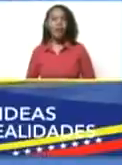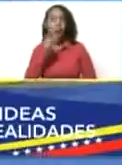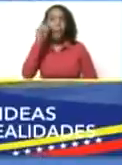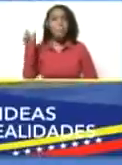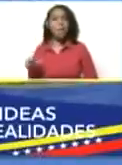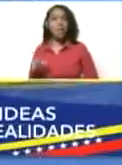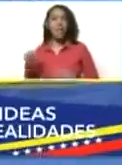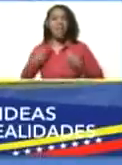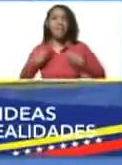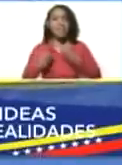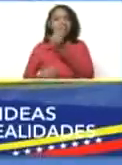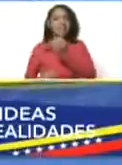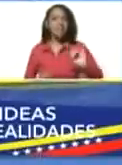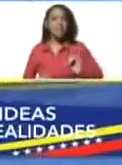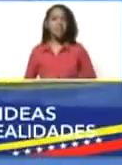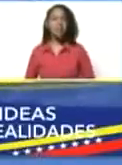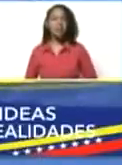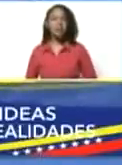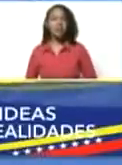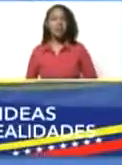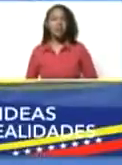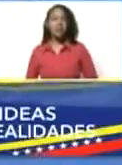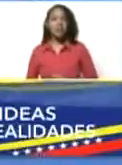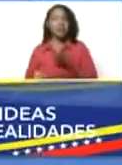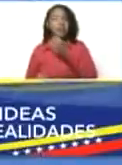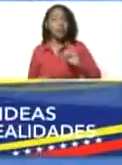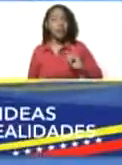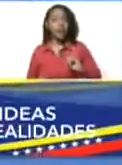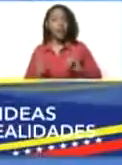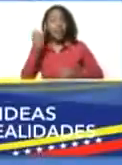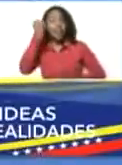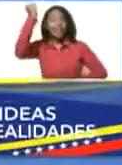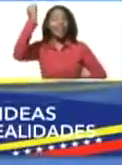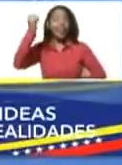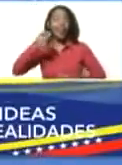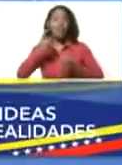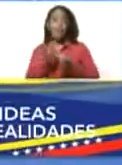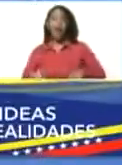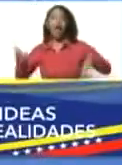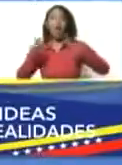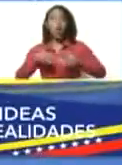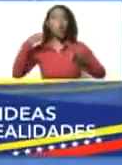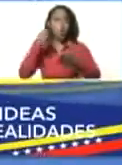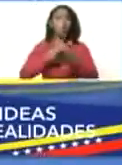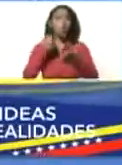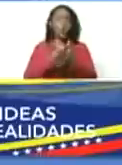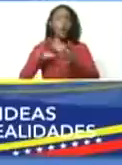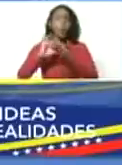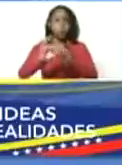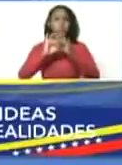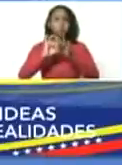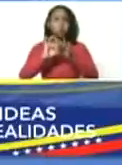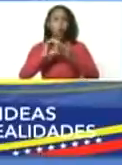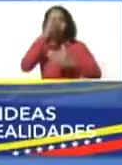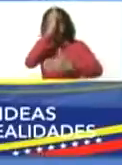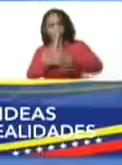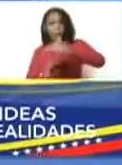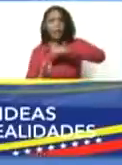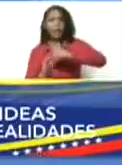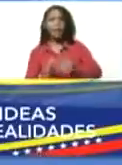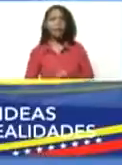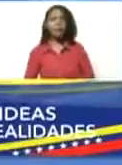esa izquierda! Izquierda creadora, valiente, luchadora, unitaria, humilde,